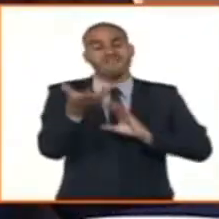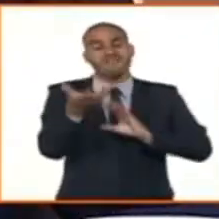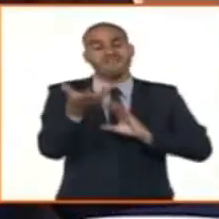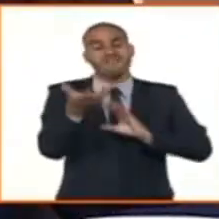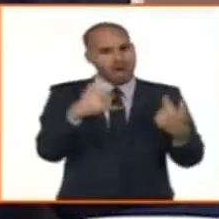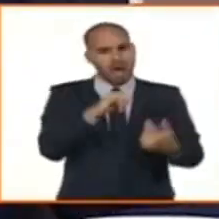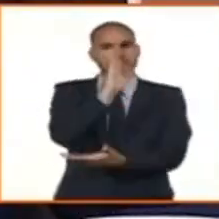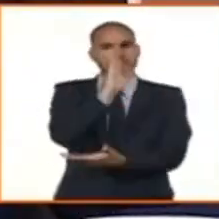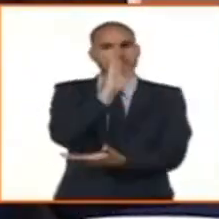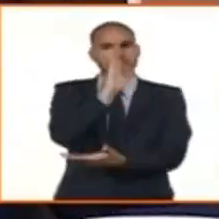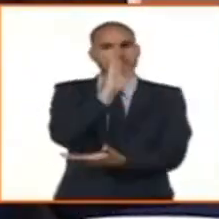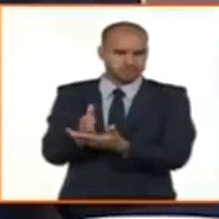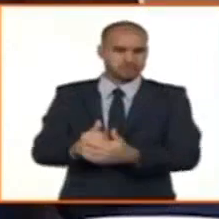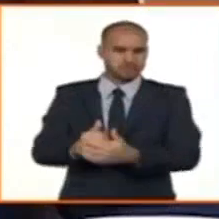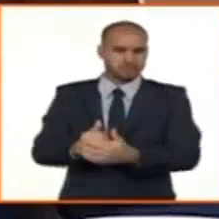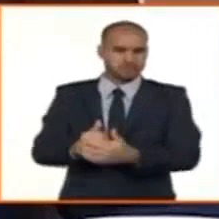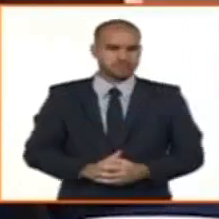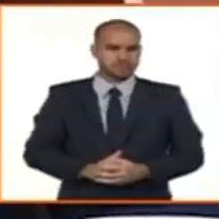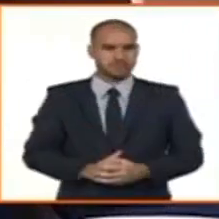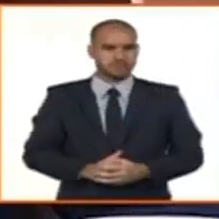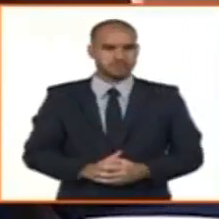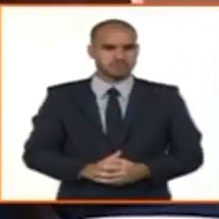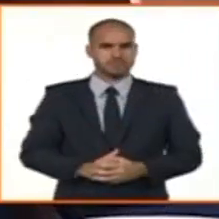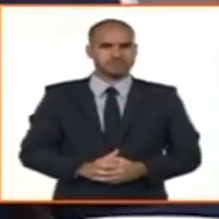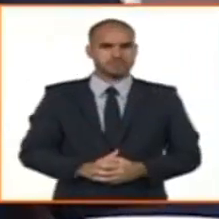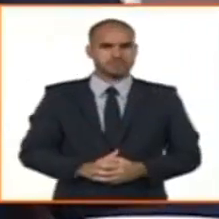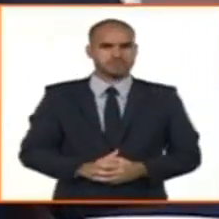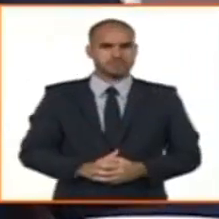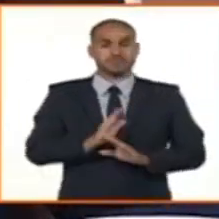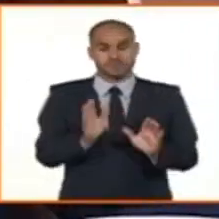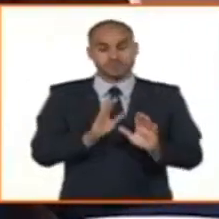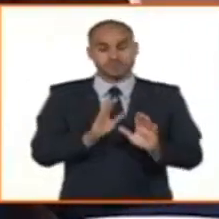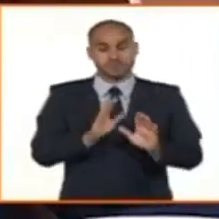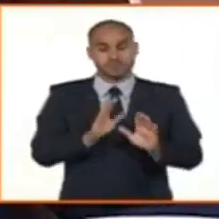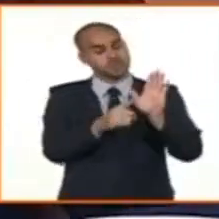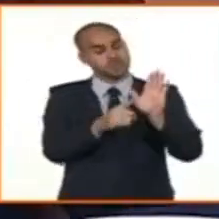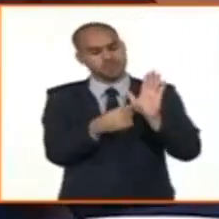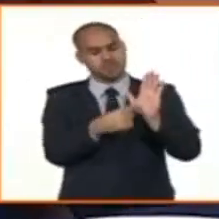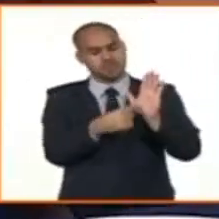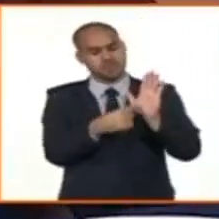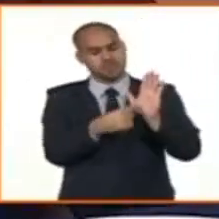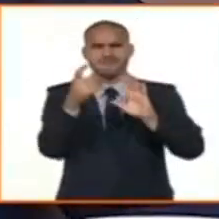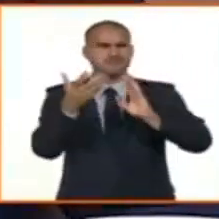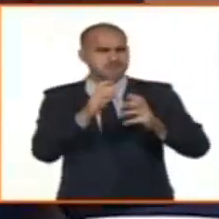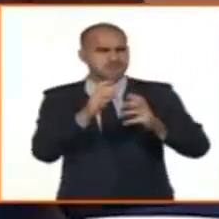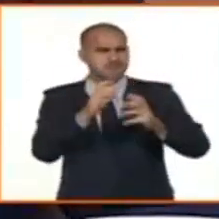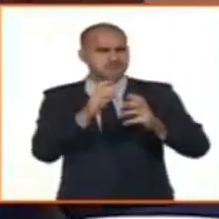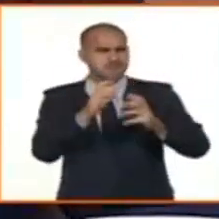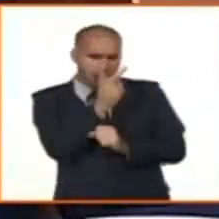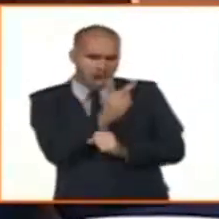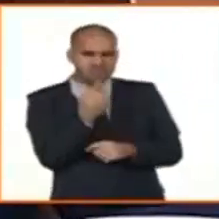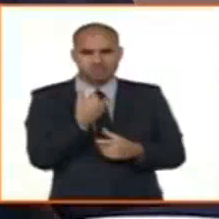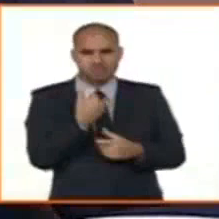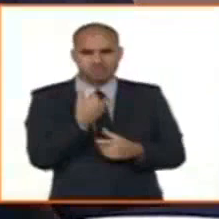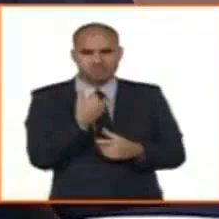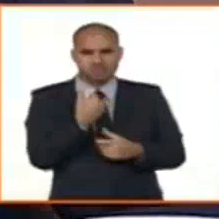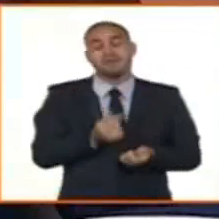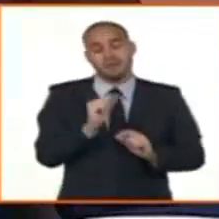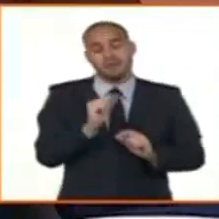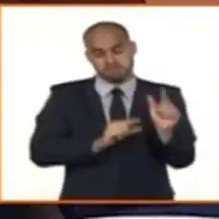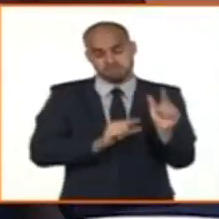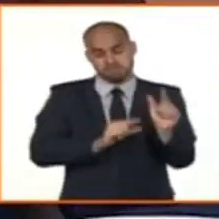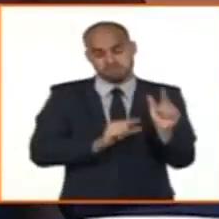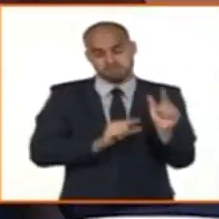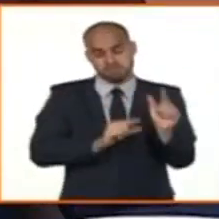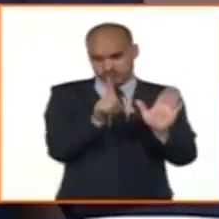ese país. Y a su vez, también esta ley o esta política en sentido general ha provocado en el emigrante irregular cubano